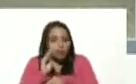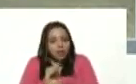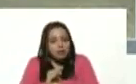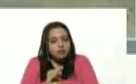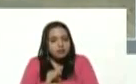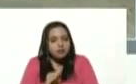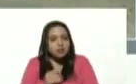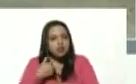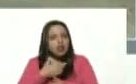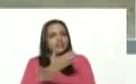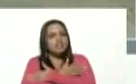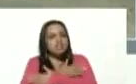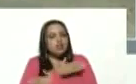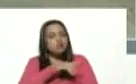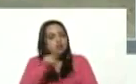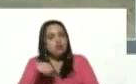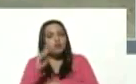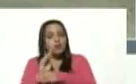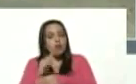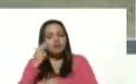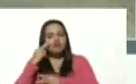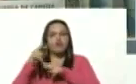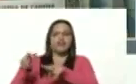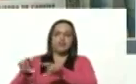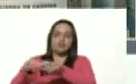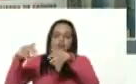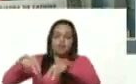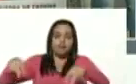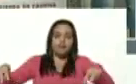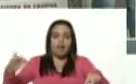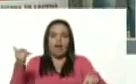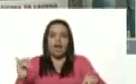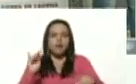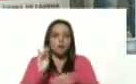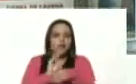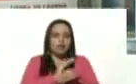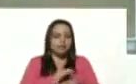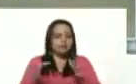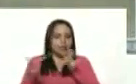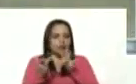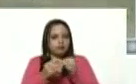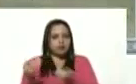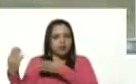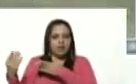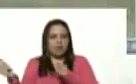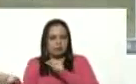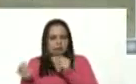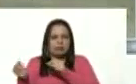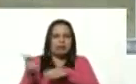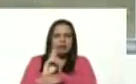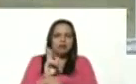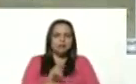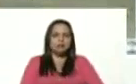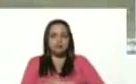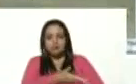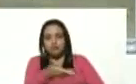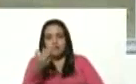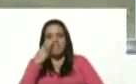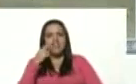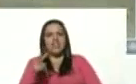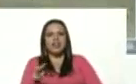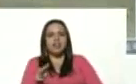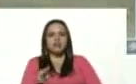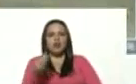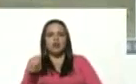Los felicito porque se están cuidando. Mira, ahí los veo cuidaditos. Vamos a darle el pase, Nori, conversadito, para que ustedes vean lo que es